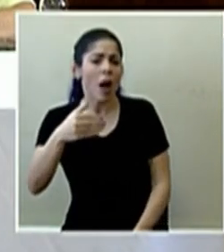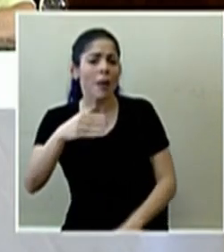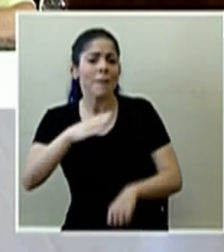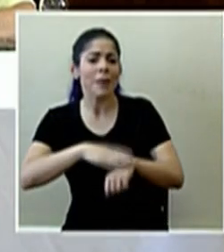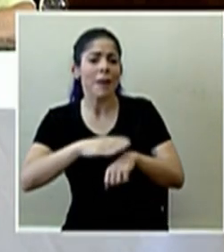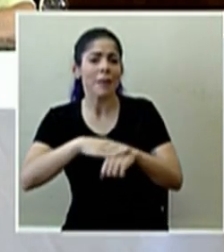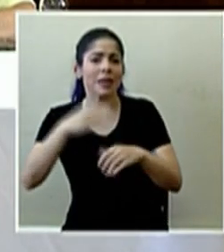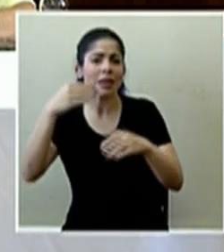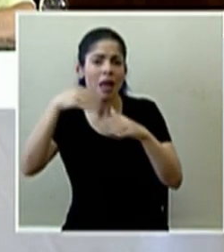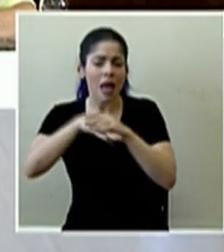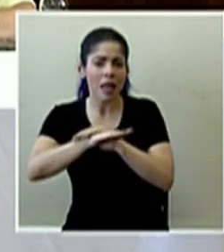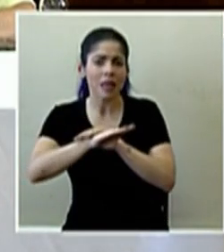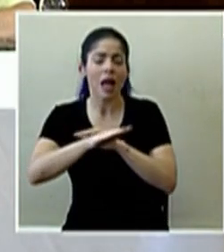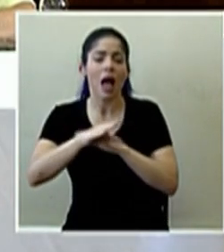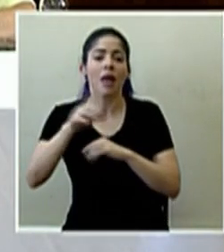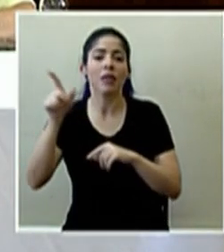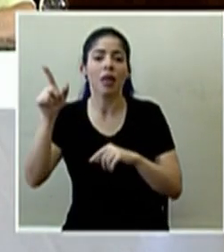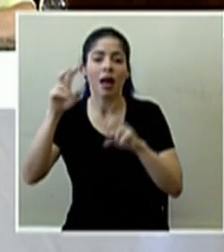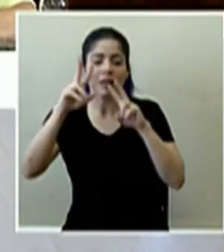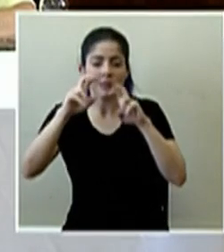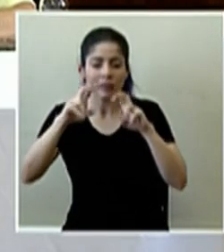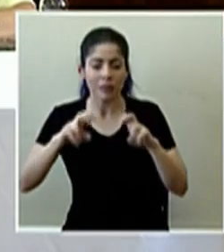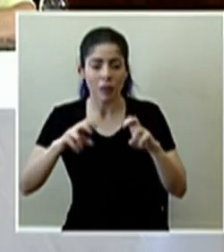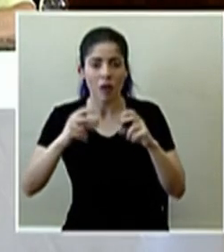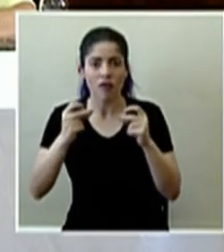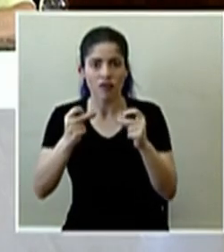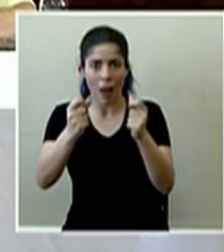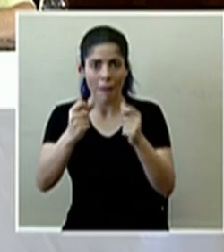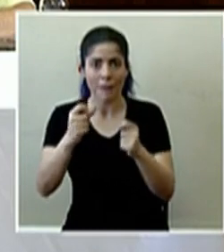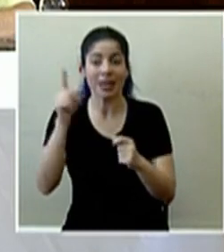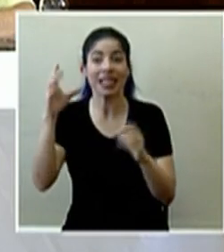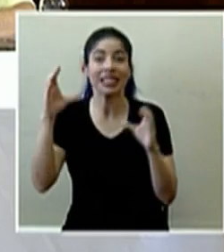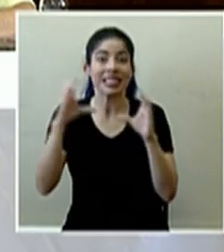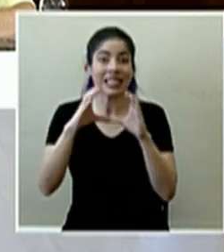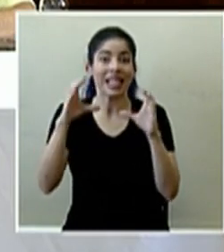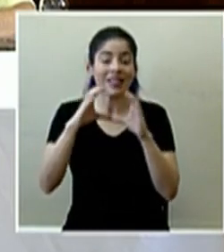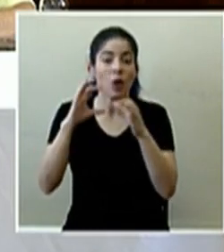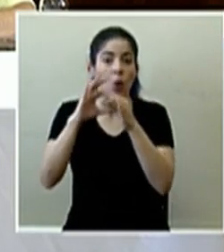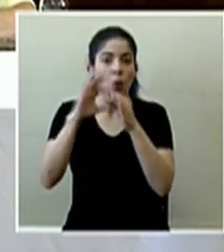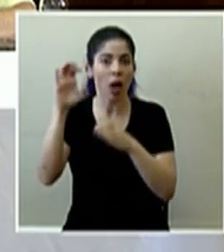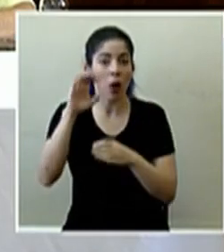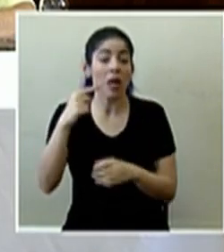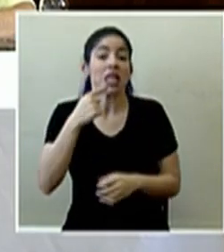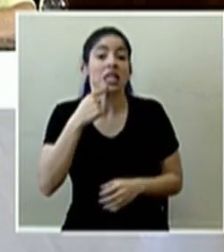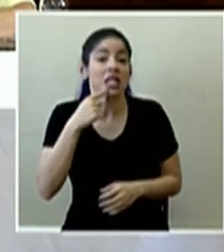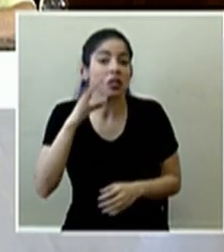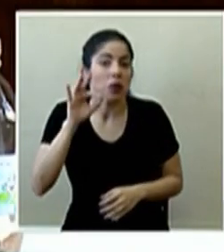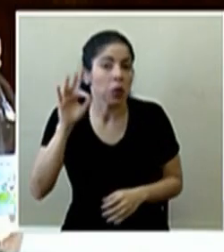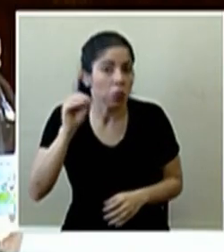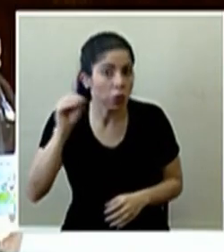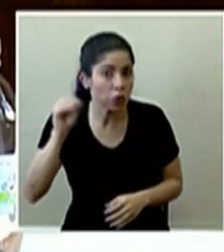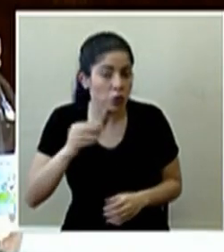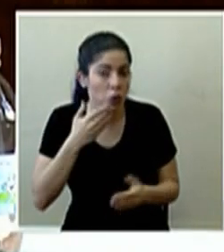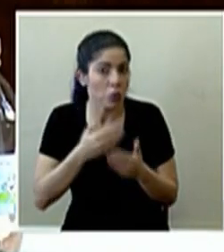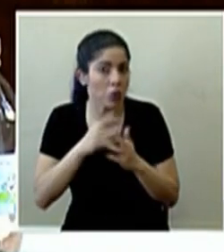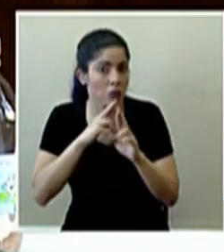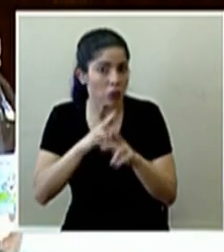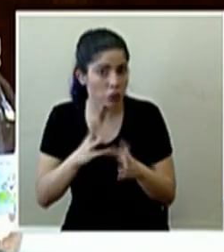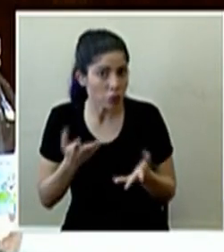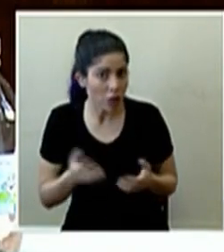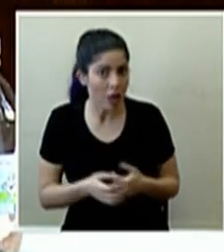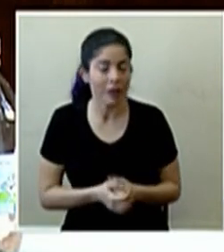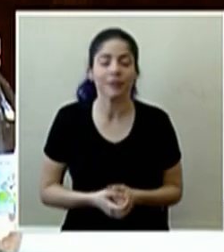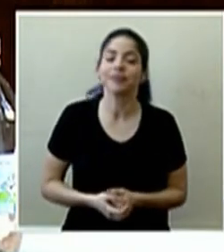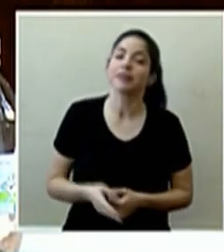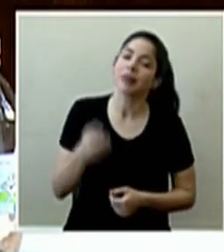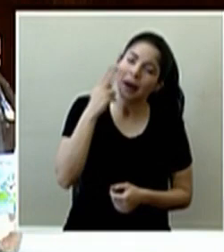de pruebas rápidas que tienen certificaciones de la Unión Europea y que según ellos tienen el 99% de efectividad? Vamos a ver,